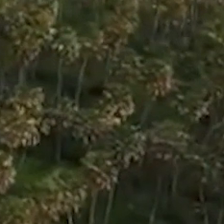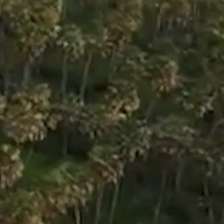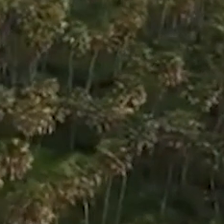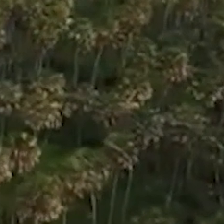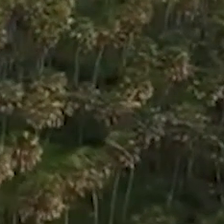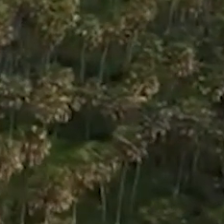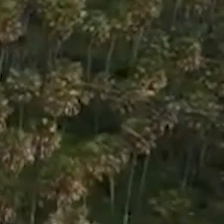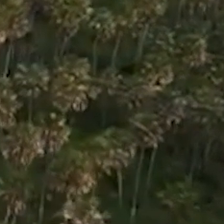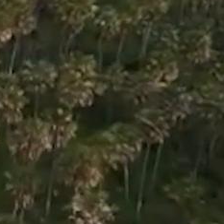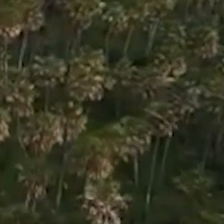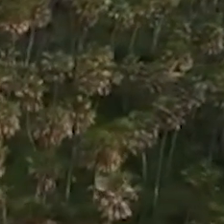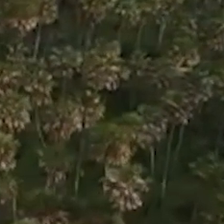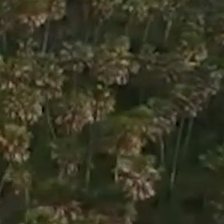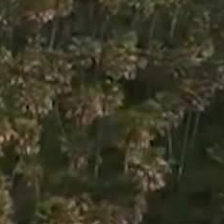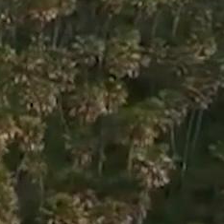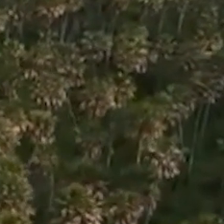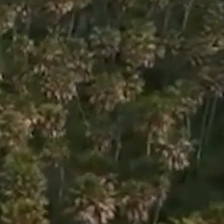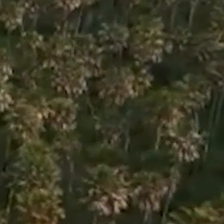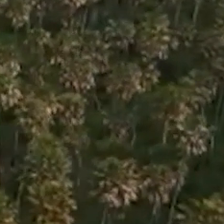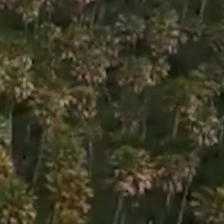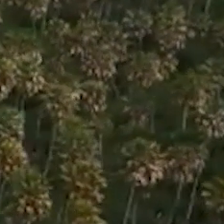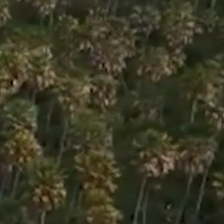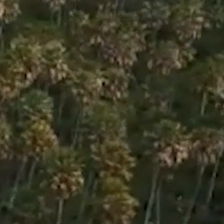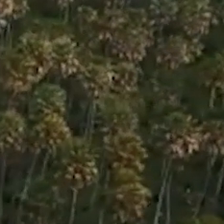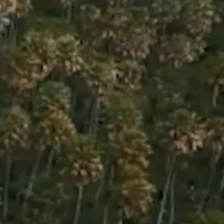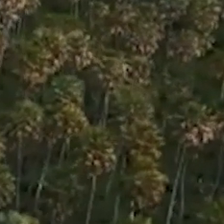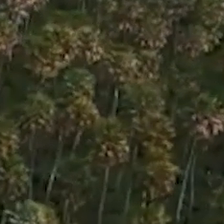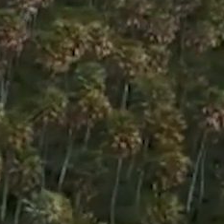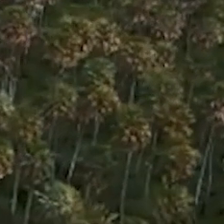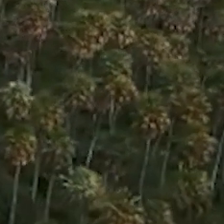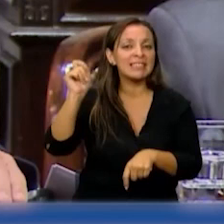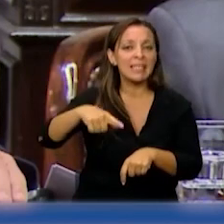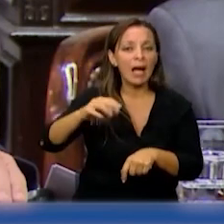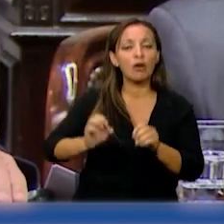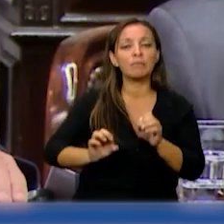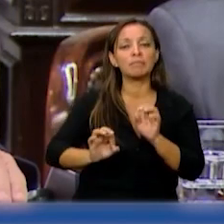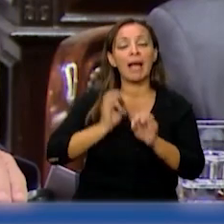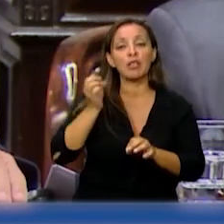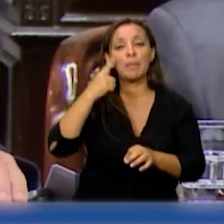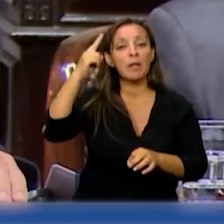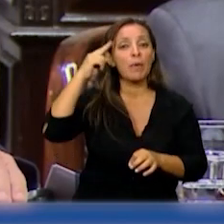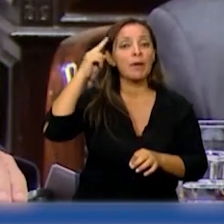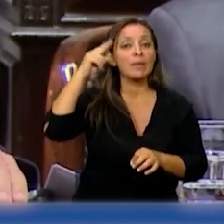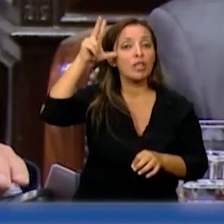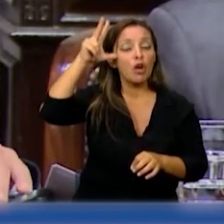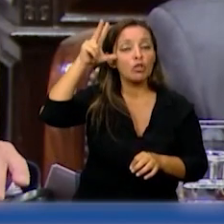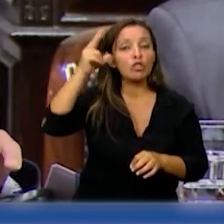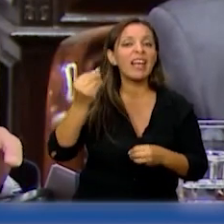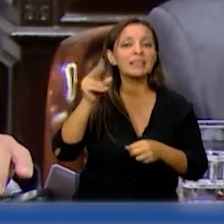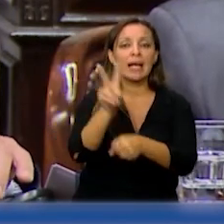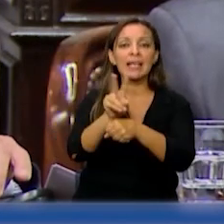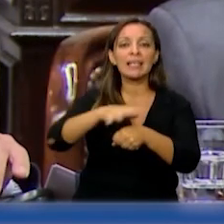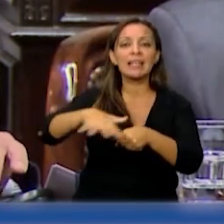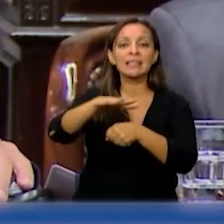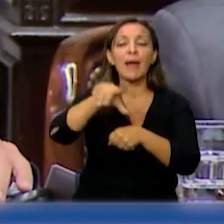el monte chaqueño, y algo que distingue al Chaco, creado en el año 98, la reserva del